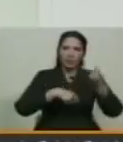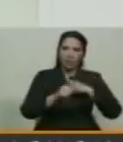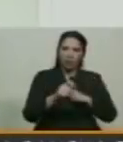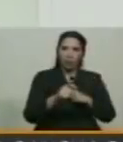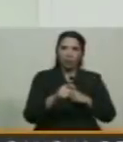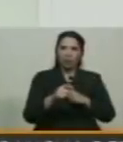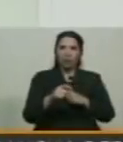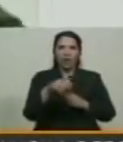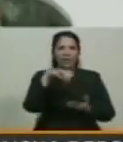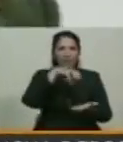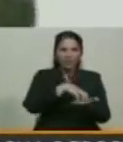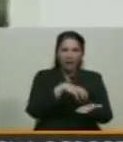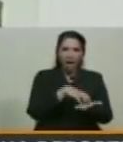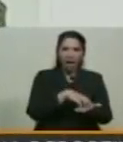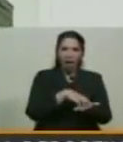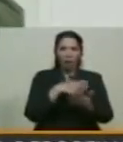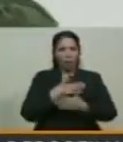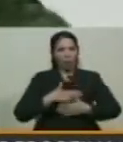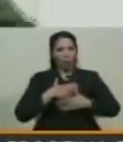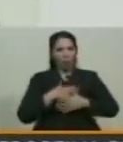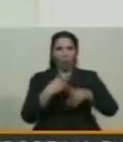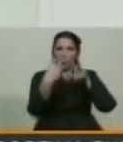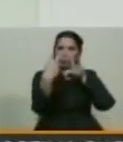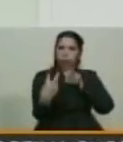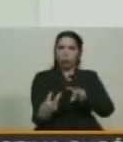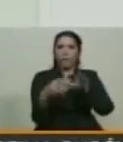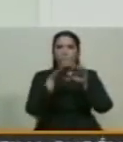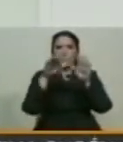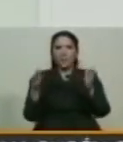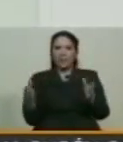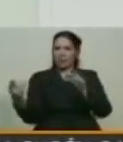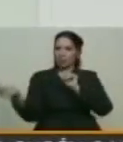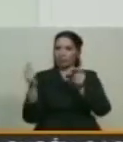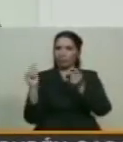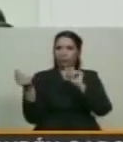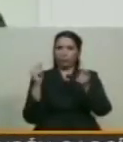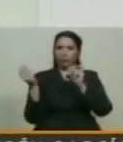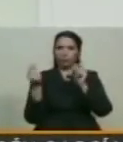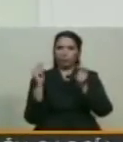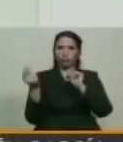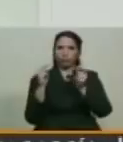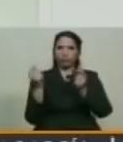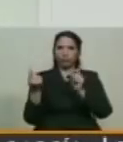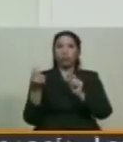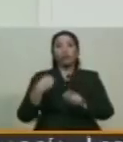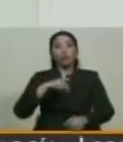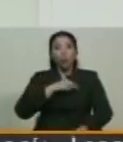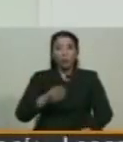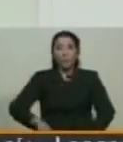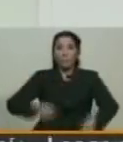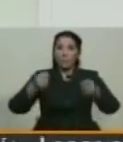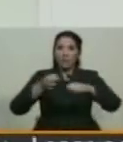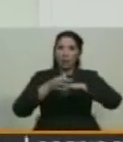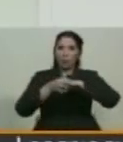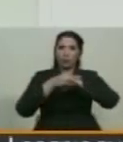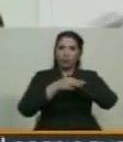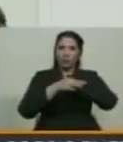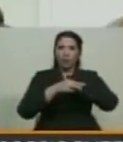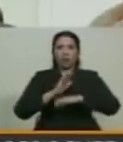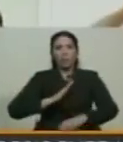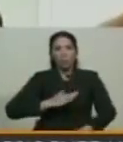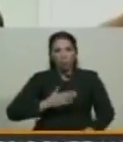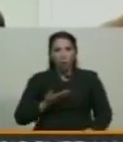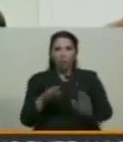del Estado, armonizarlos todos, sentarnos en una mesa para que nuestros mercados municipales puedan cumplir